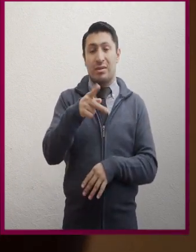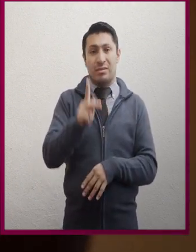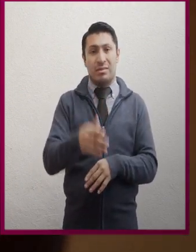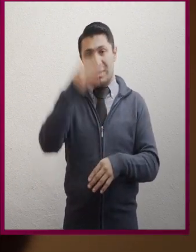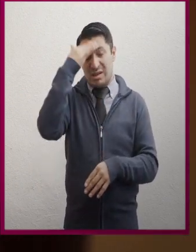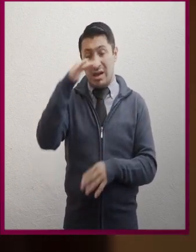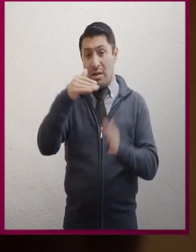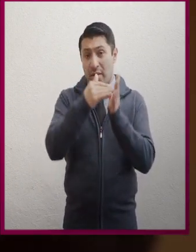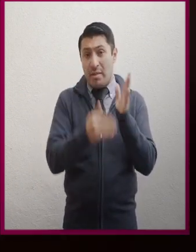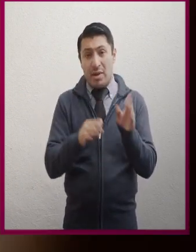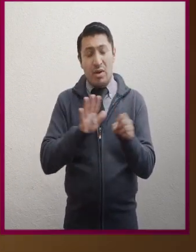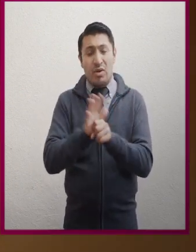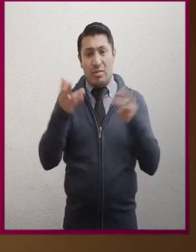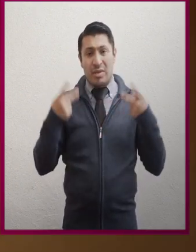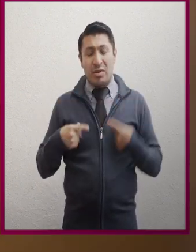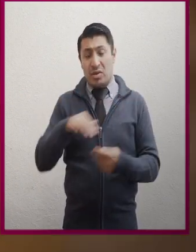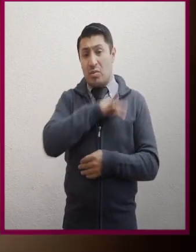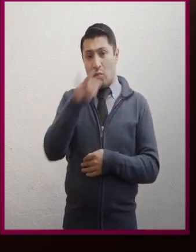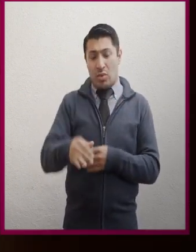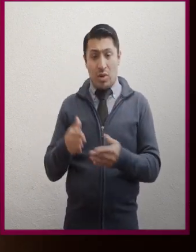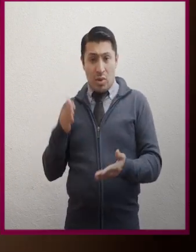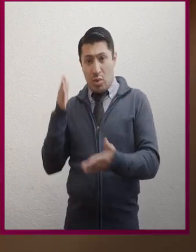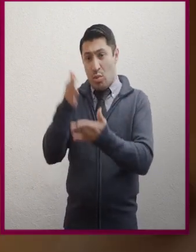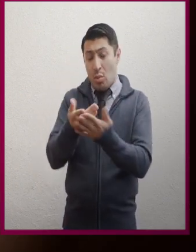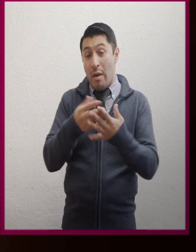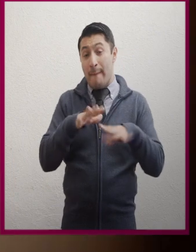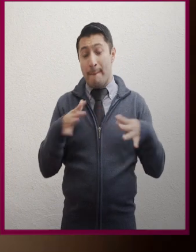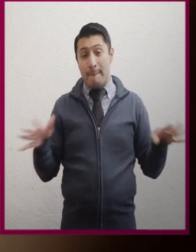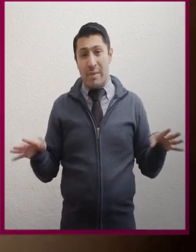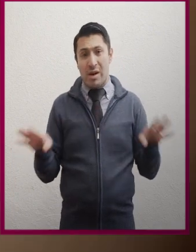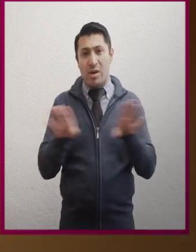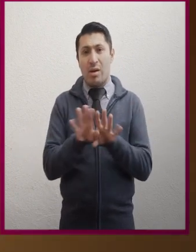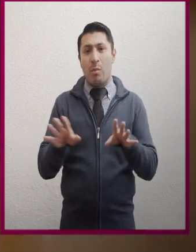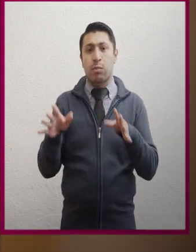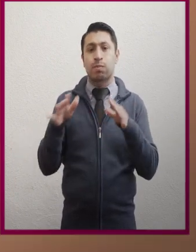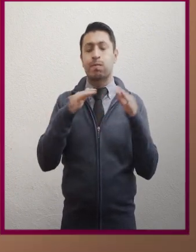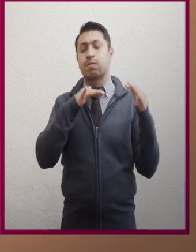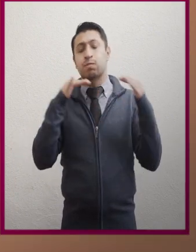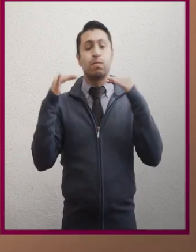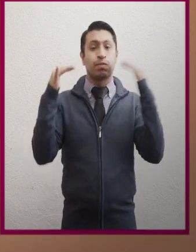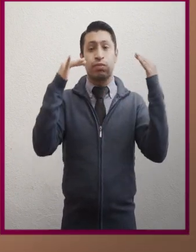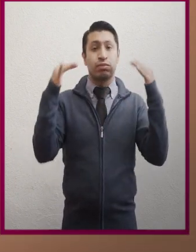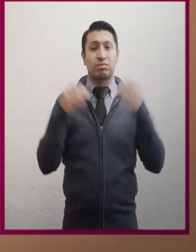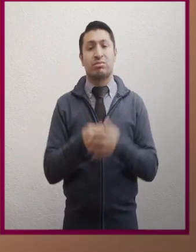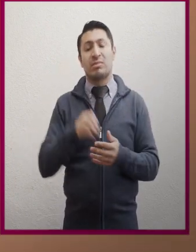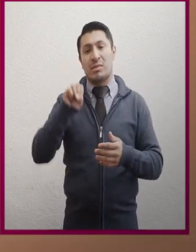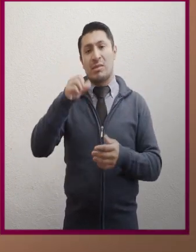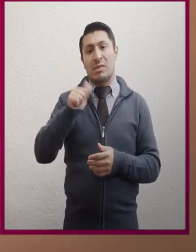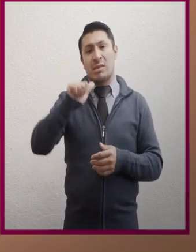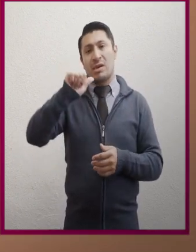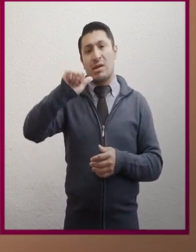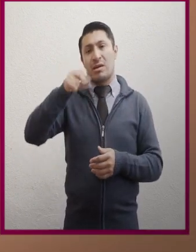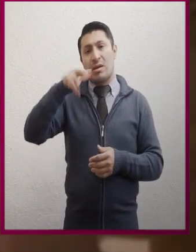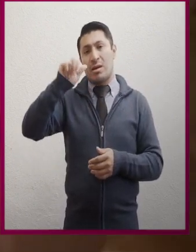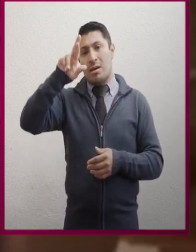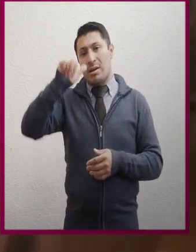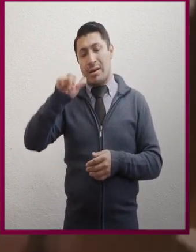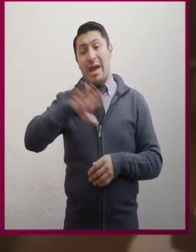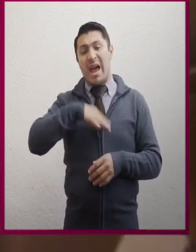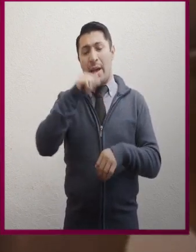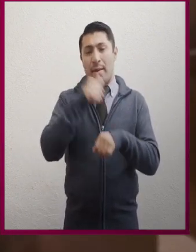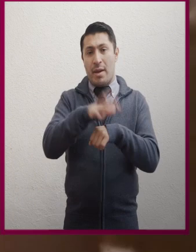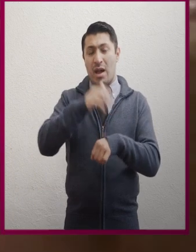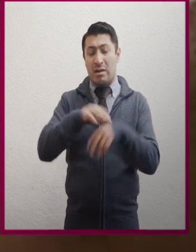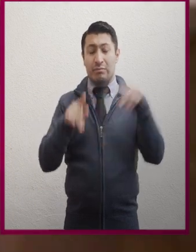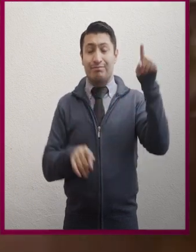llegar al mar, los que han sido cubiertos por las dunas del Sahara. Las cifras varían bastante. Se estima que, en